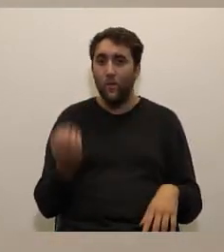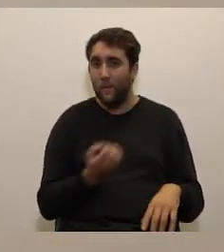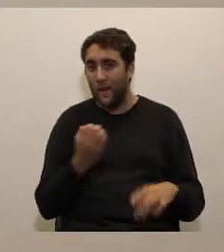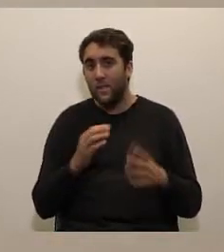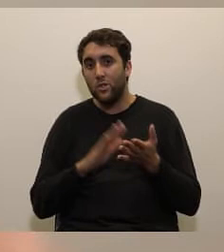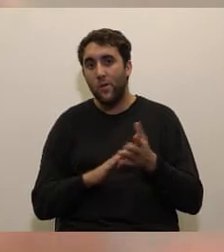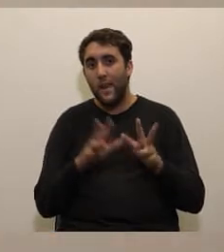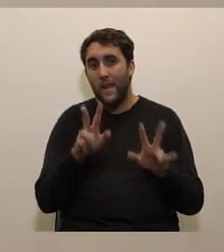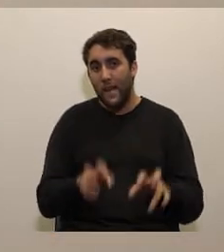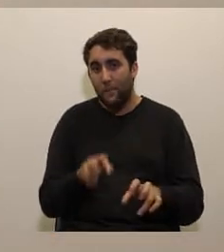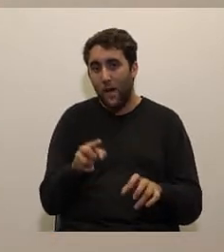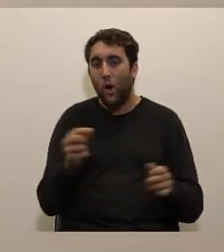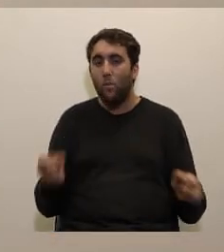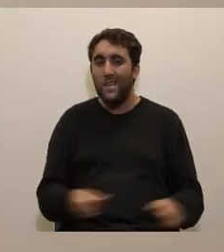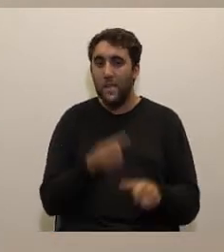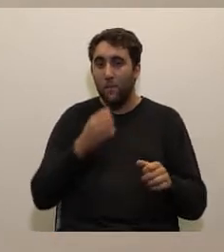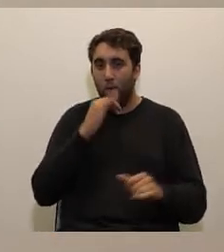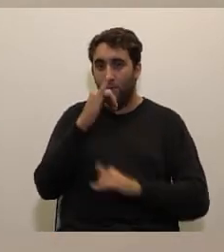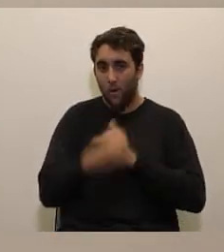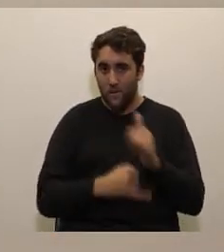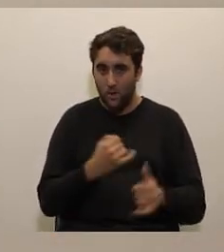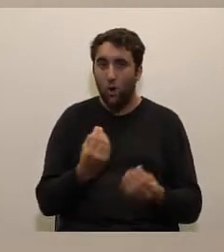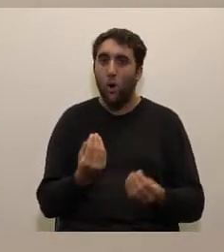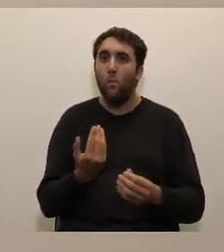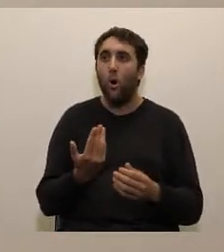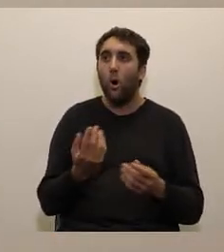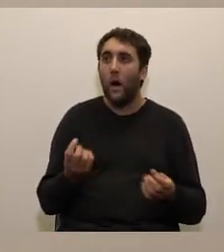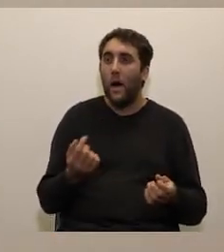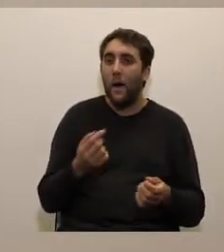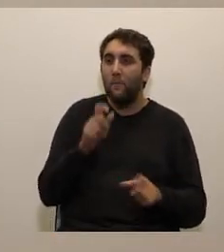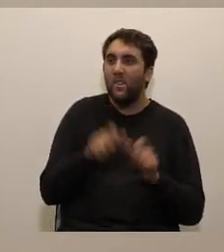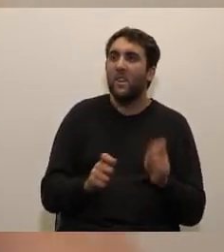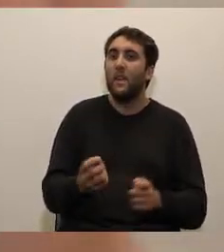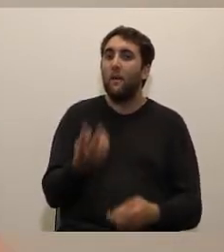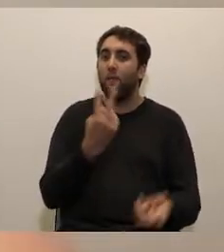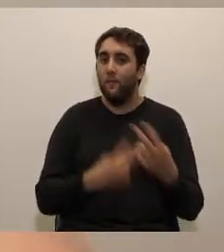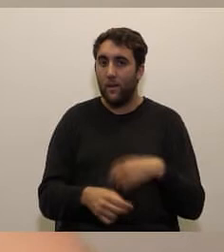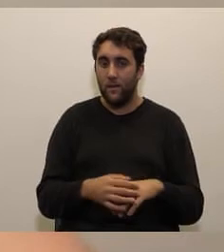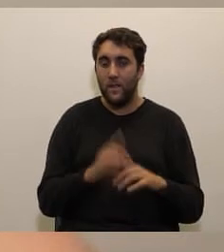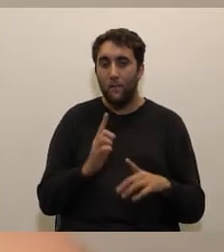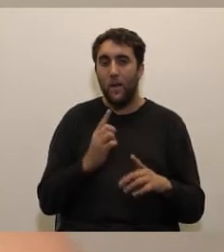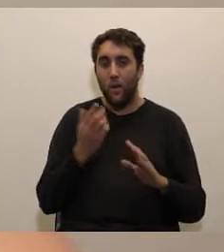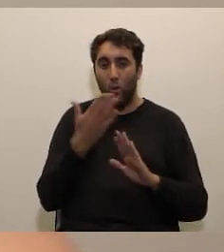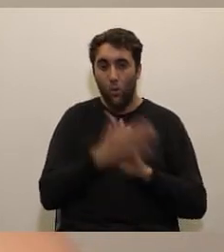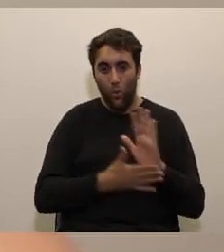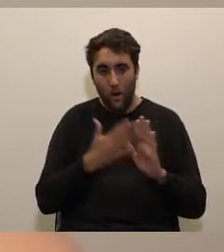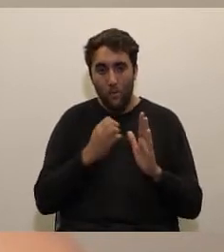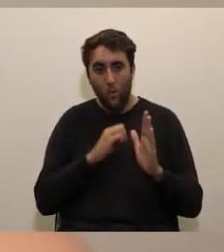brechas en esto, cómo se está generando la información y cómo se usa también. Por un lado, estamos llegando a distintas partes del